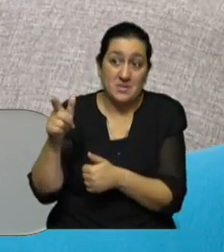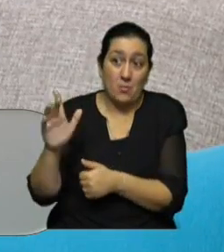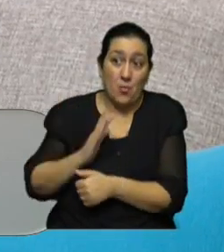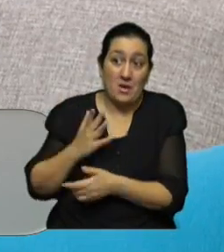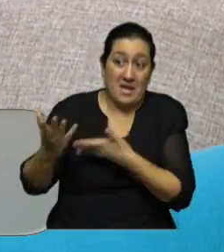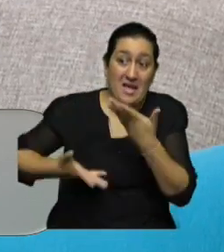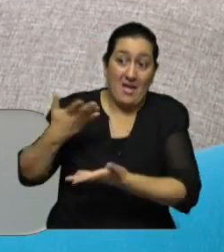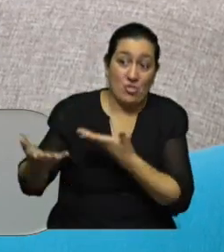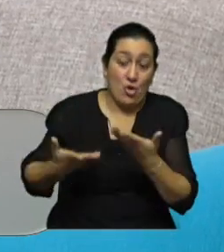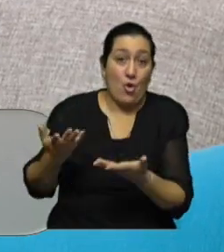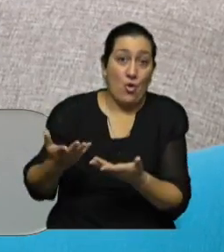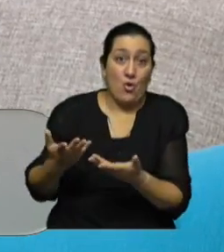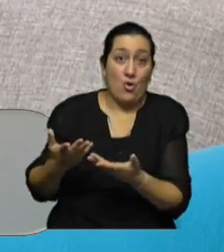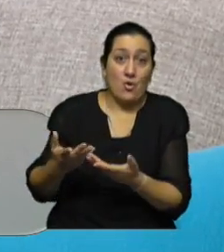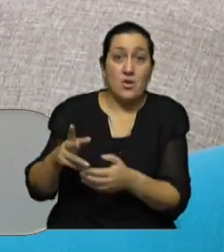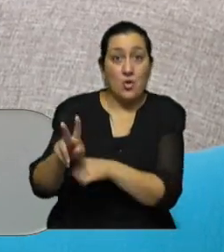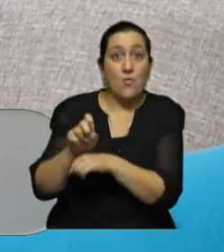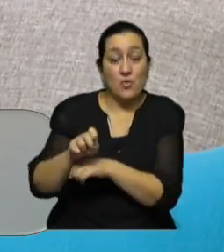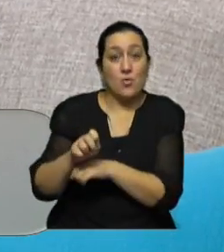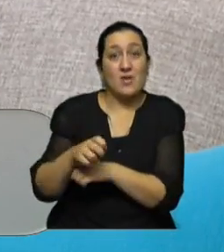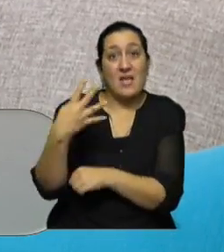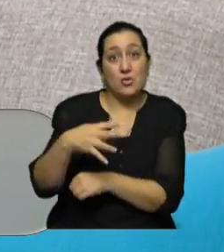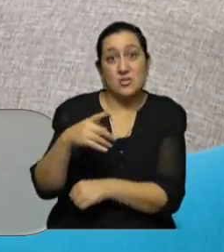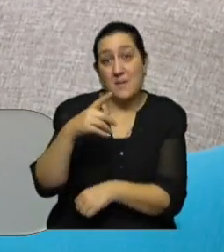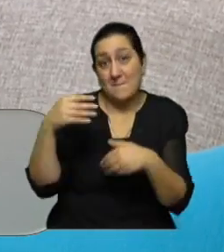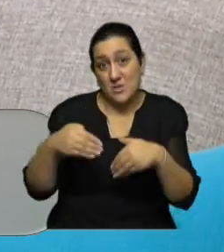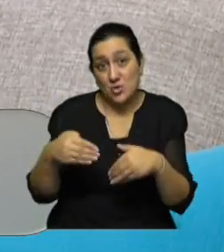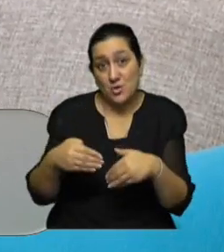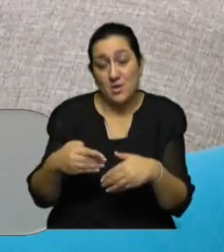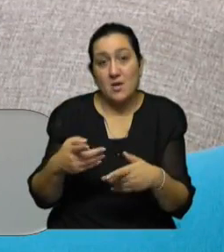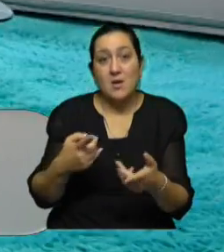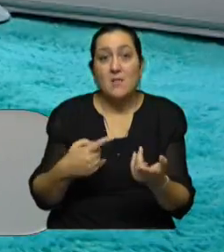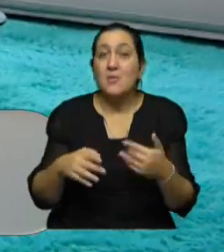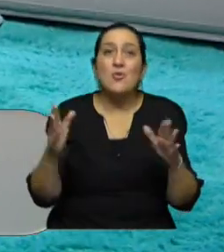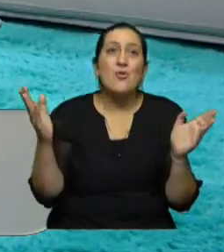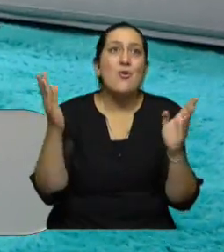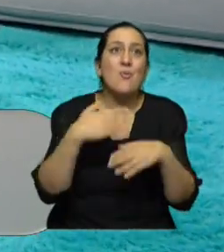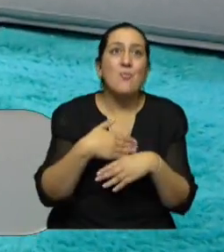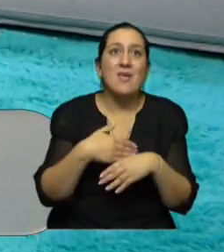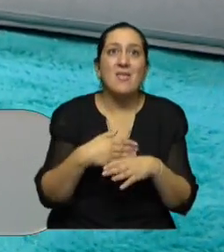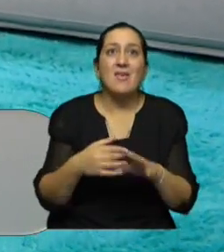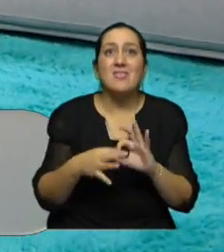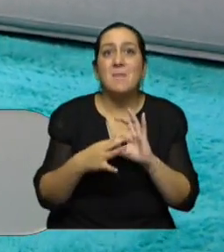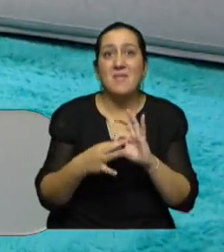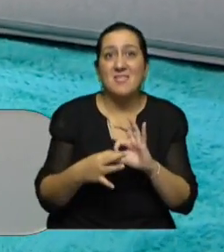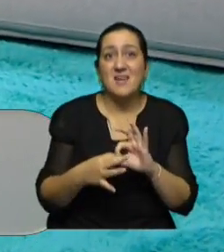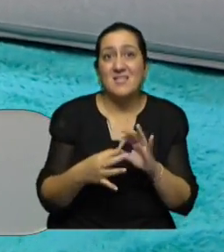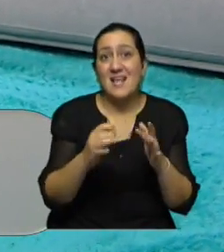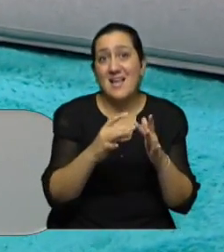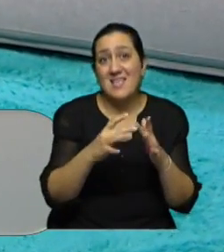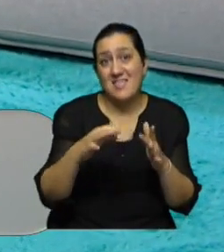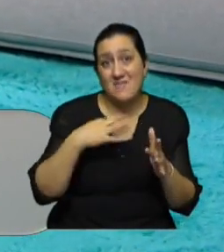que tiene, porque se lo merece, pero digo, no le puede determinar la calidad de vida a mi hija la plata. O sea, tiene que